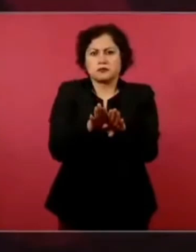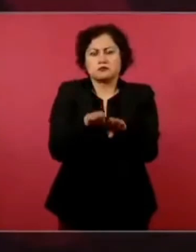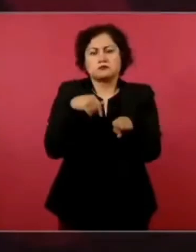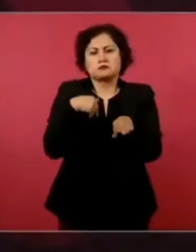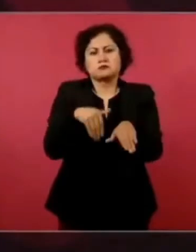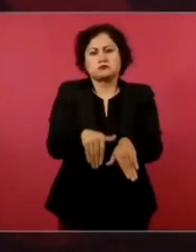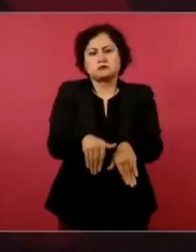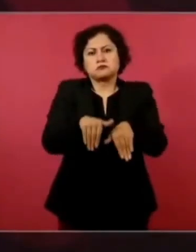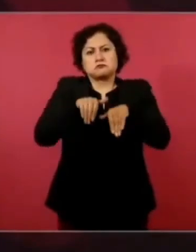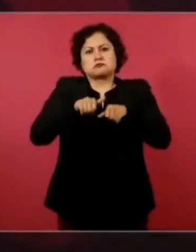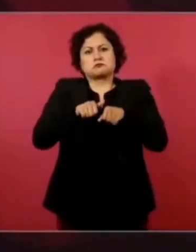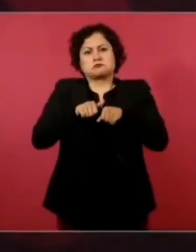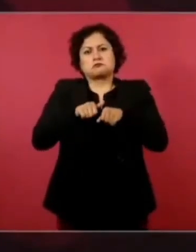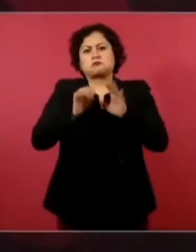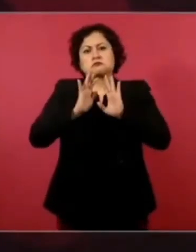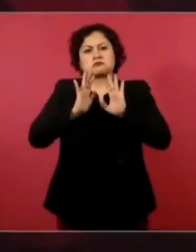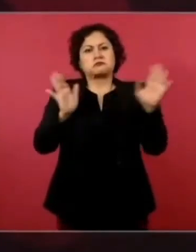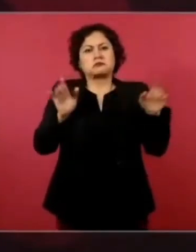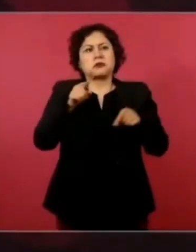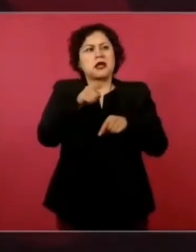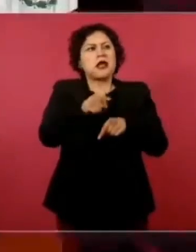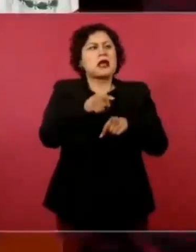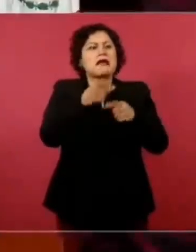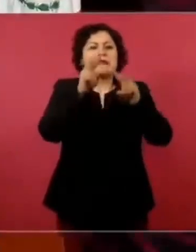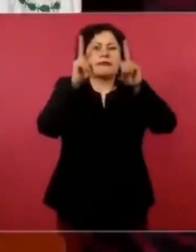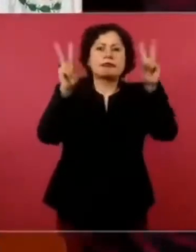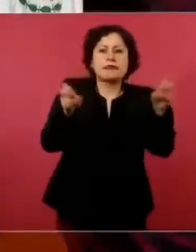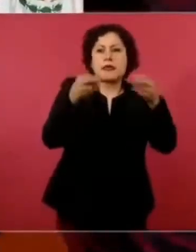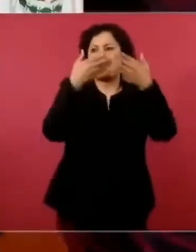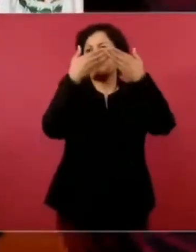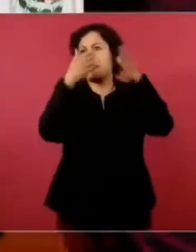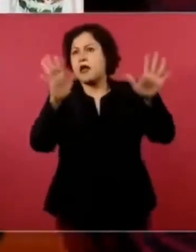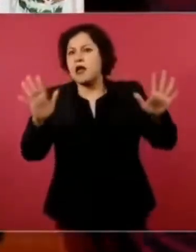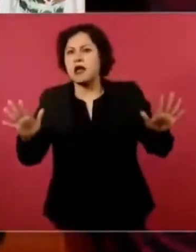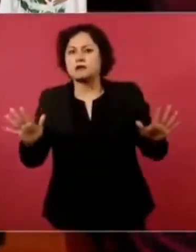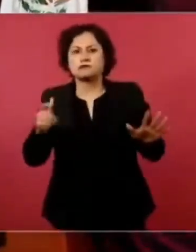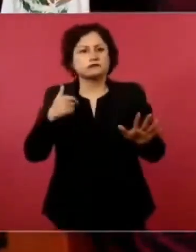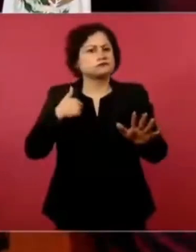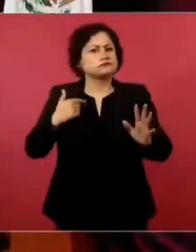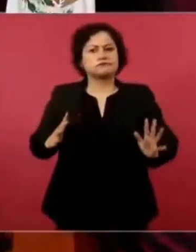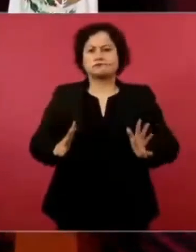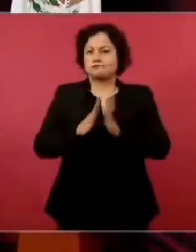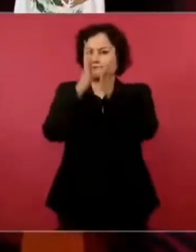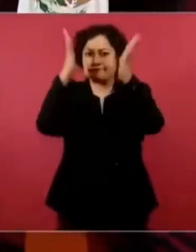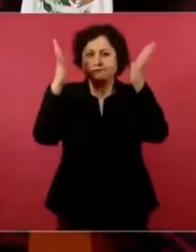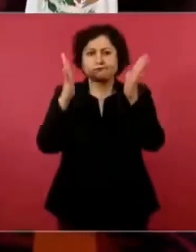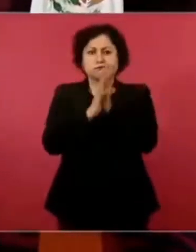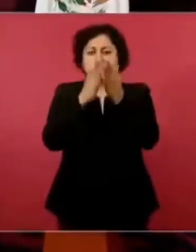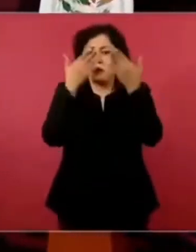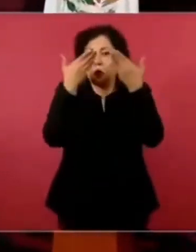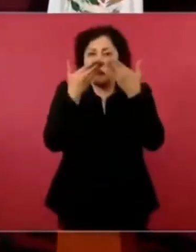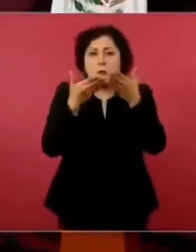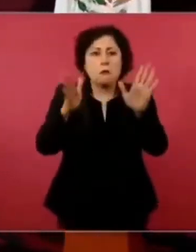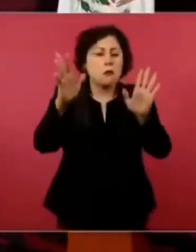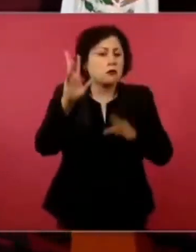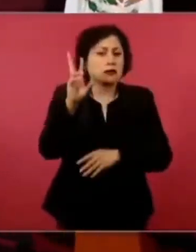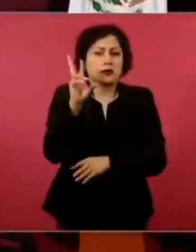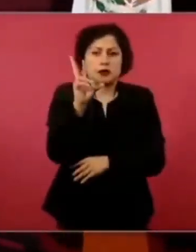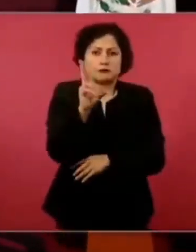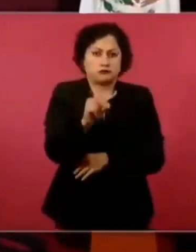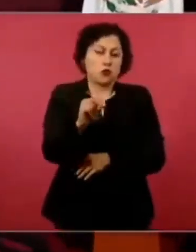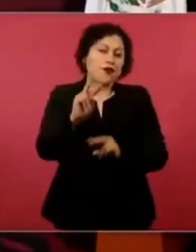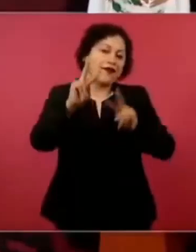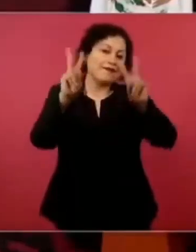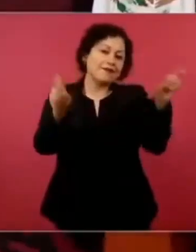alejo de la vida pública. No vuelvo a participar en ninguna actividad pública política